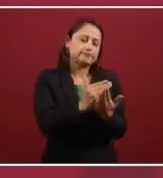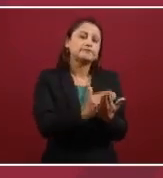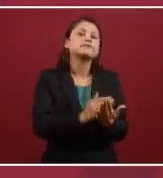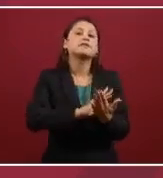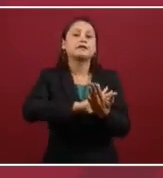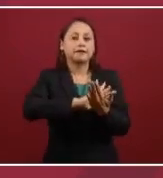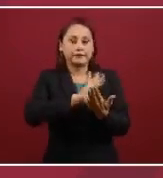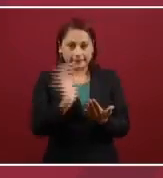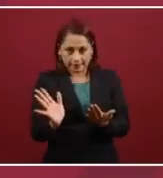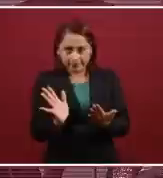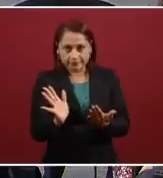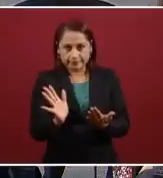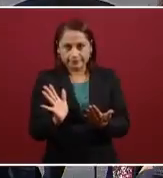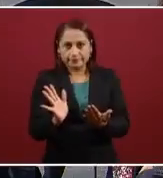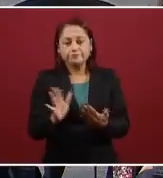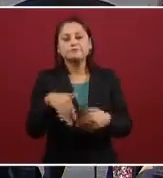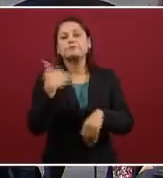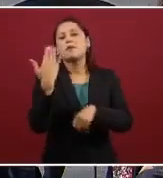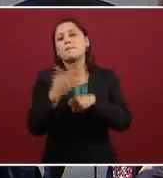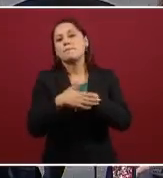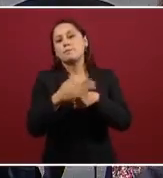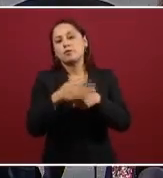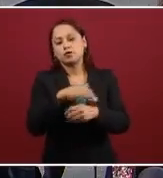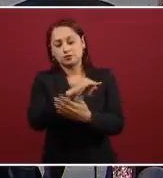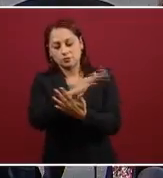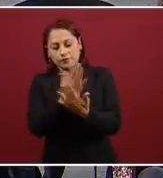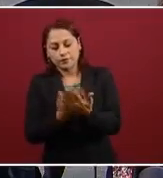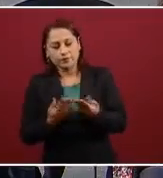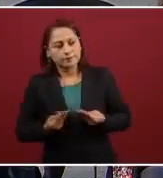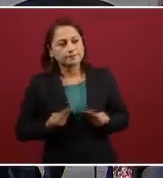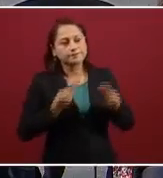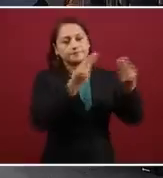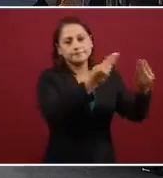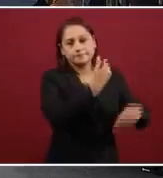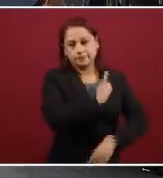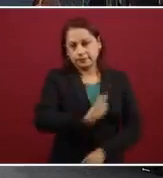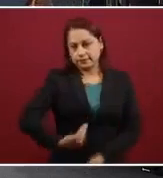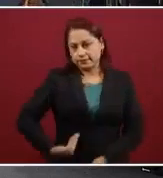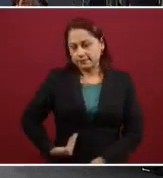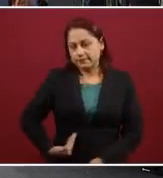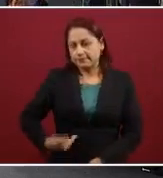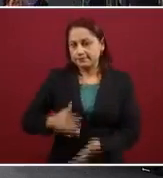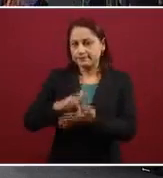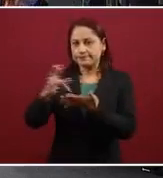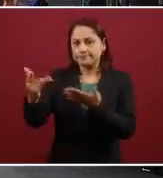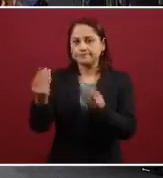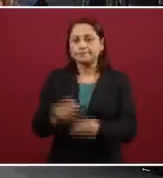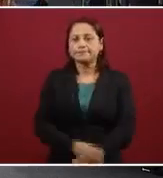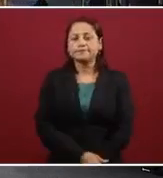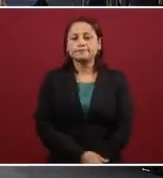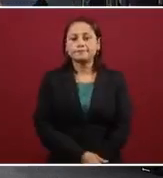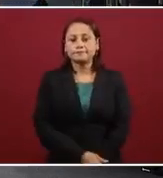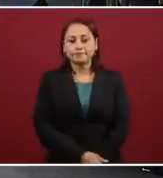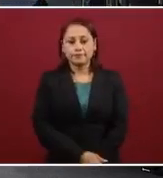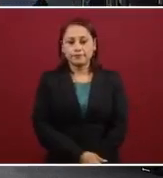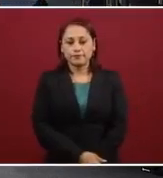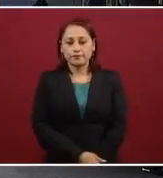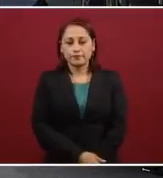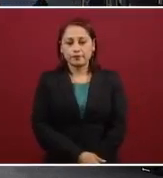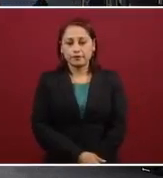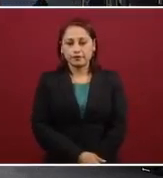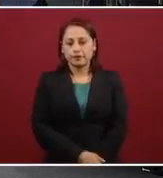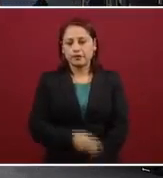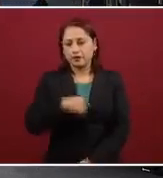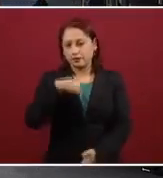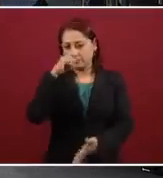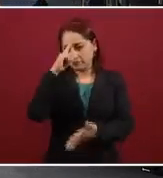a poder presentarle el informe al presidente. Muchas gracias. Yo creo que tomamos